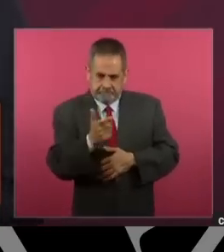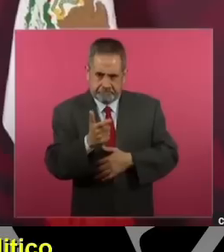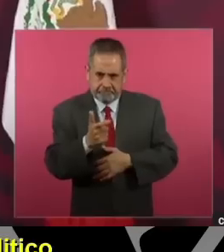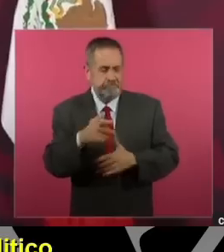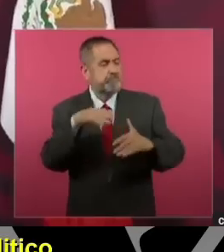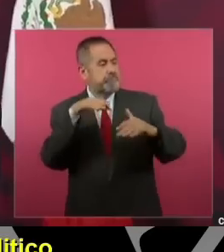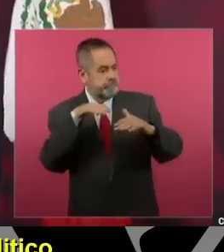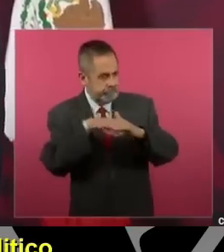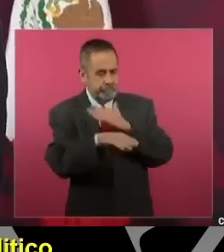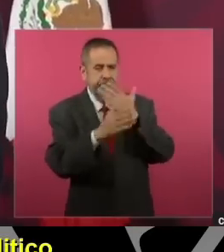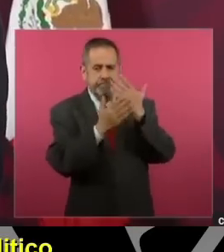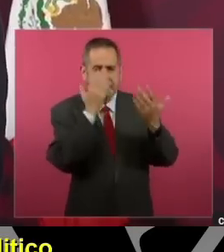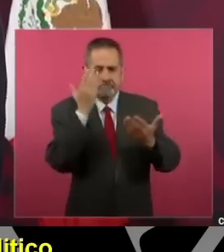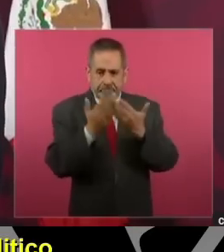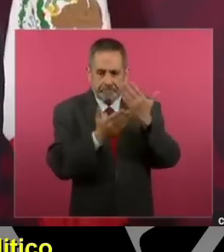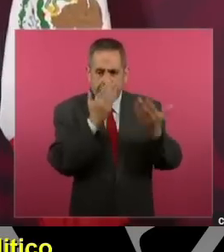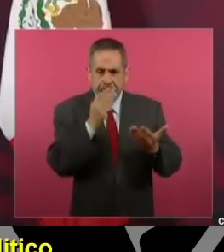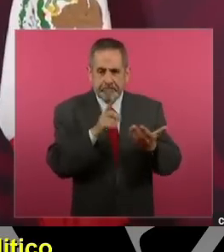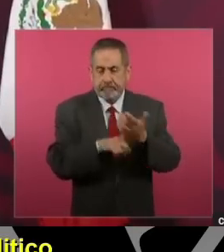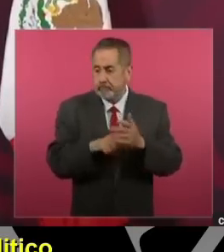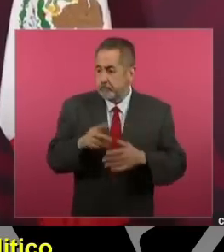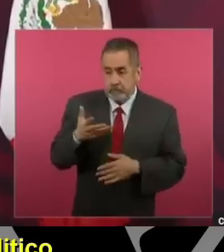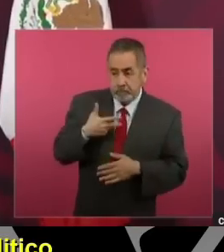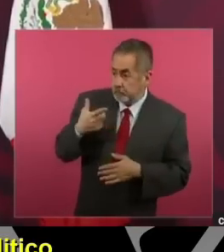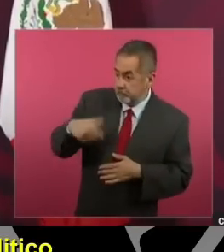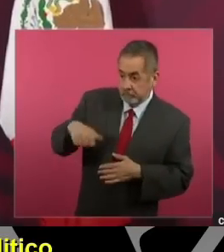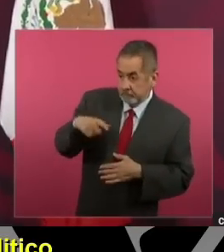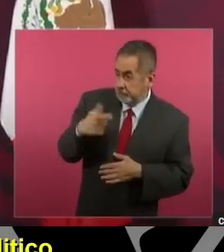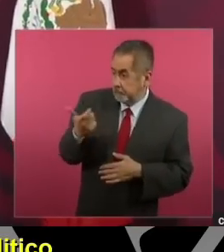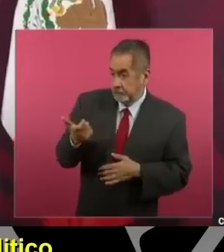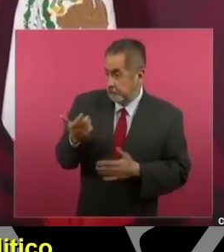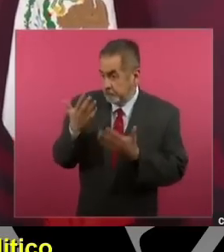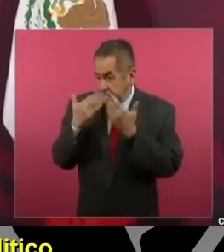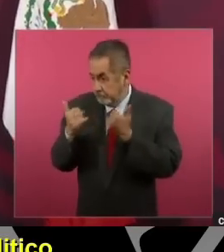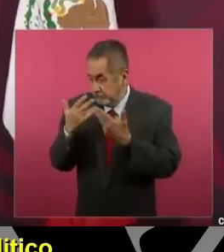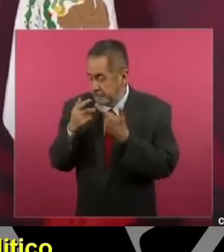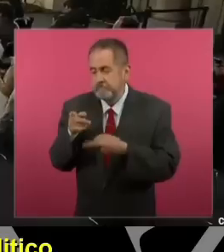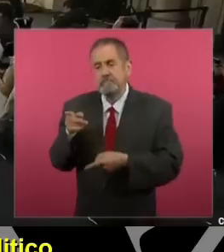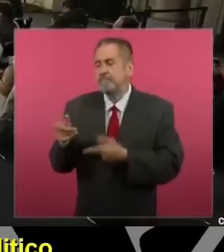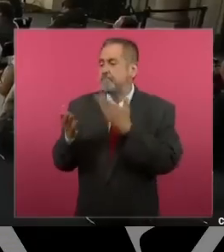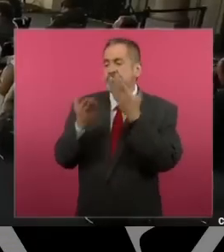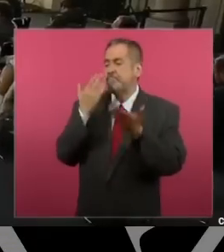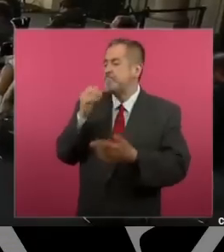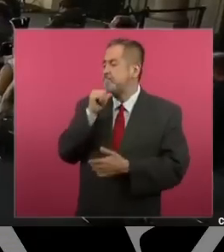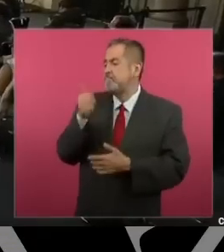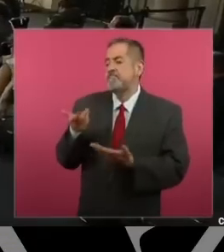tuvieran dinero para pagar colegiaturas